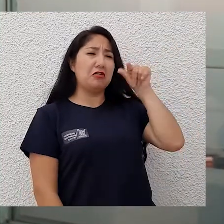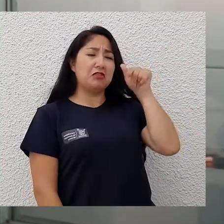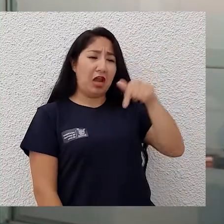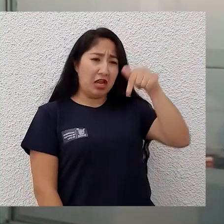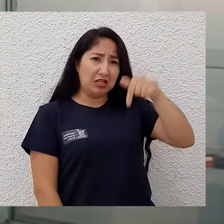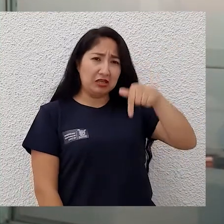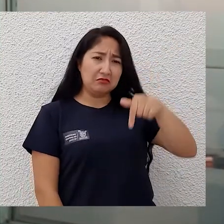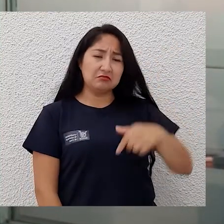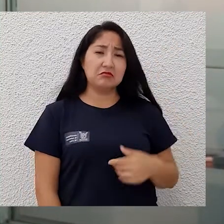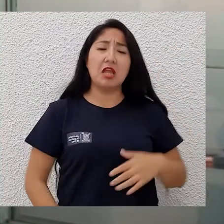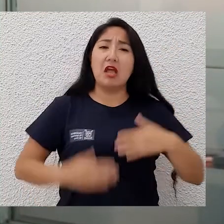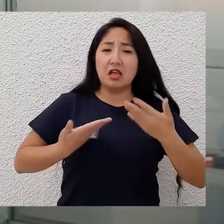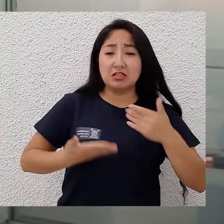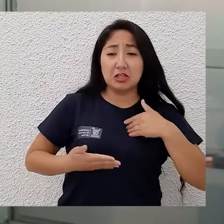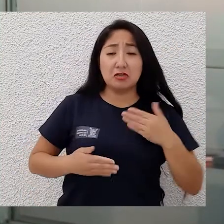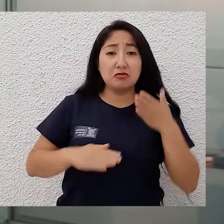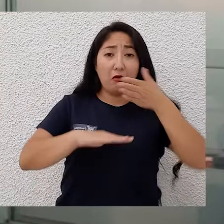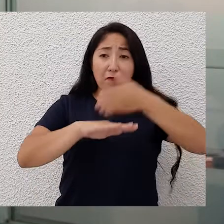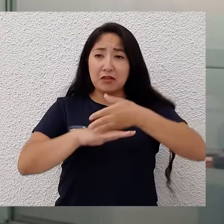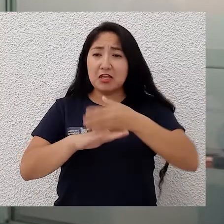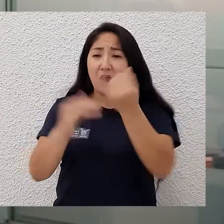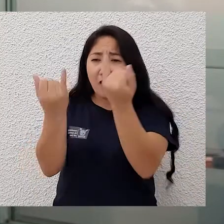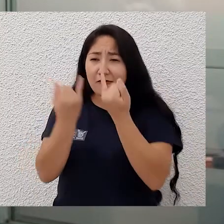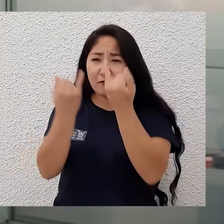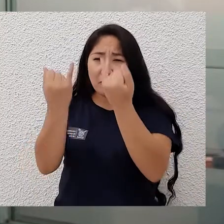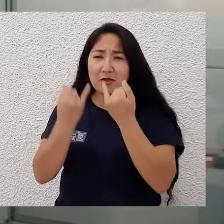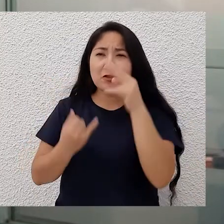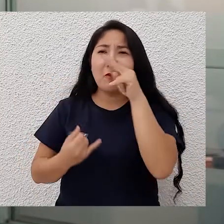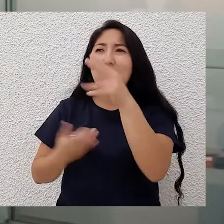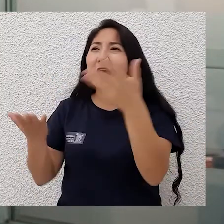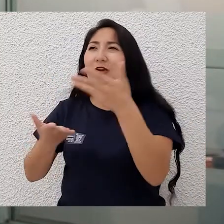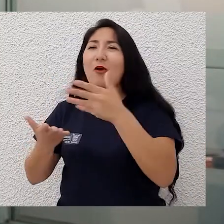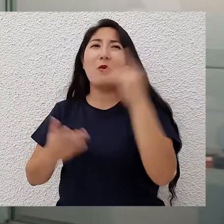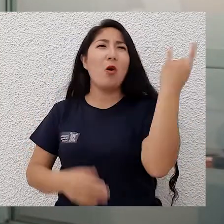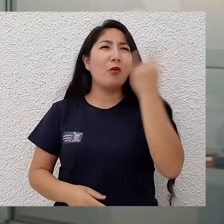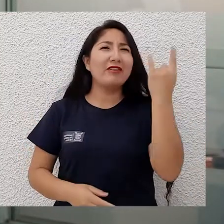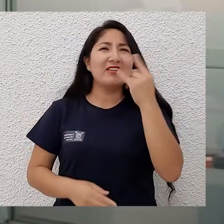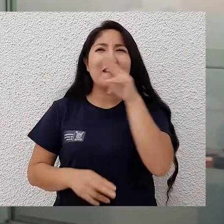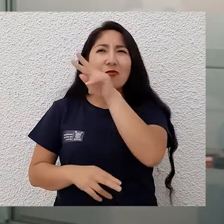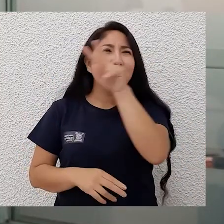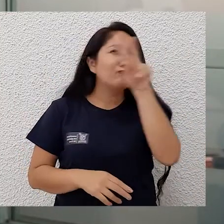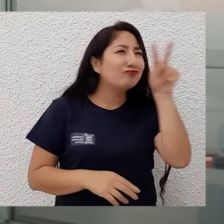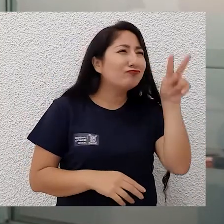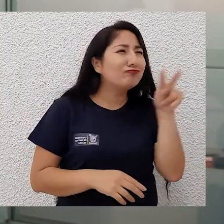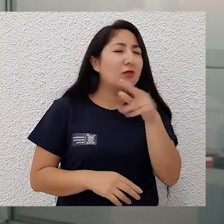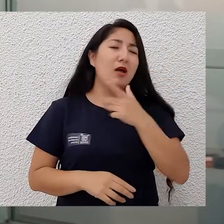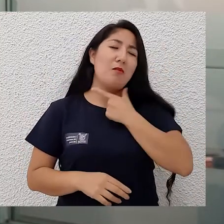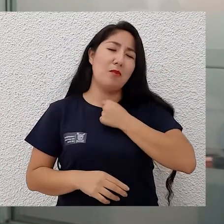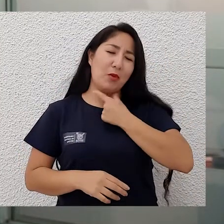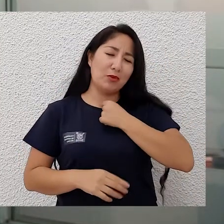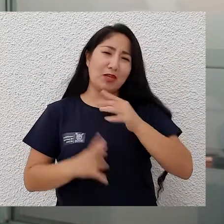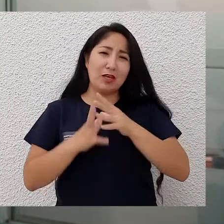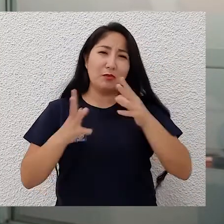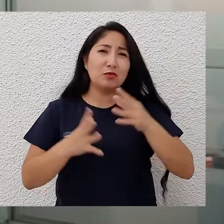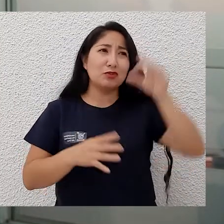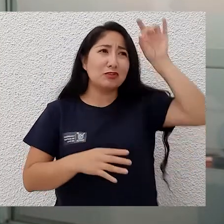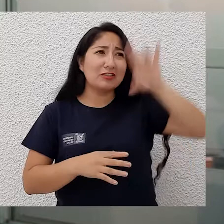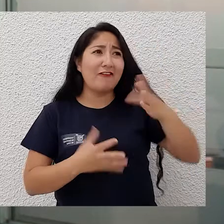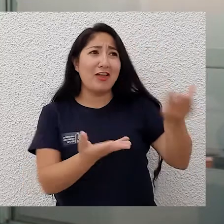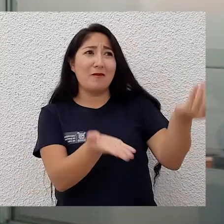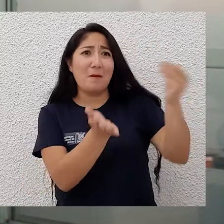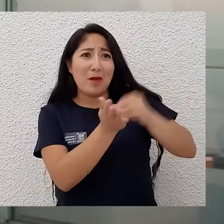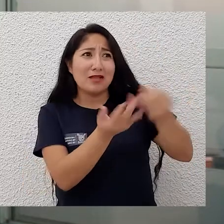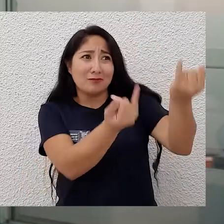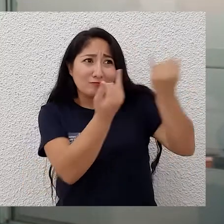la atención aquí. Así que vine a buscar información, vine a saber cómo es la universidad y me gustaría saber mucho más para